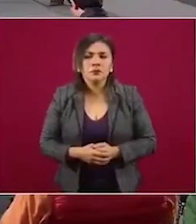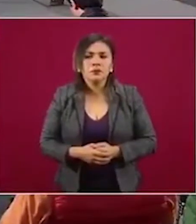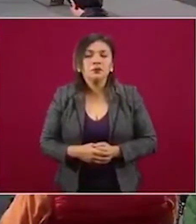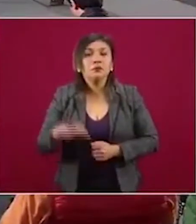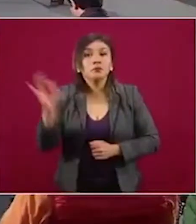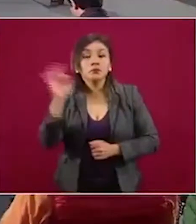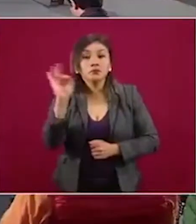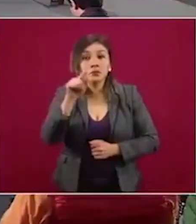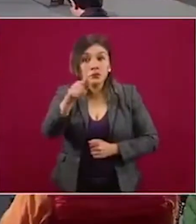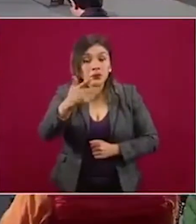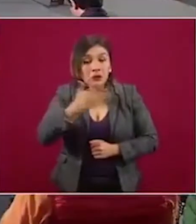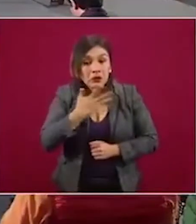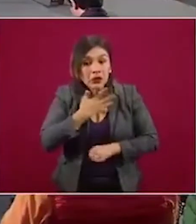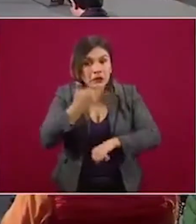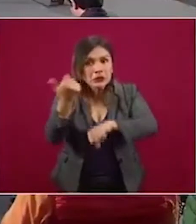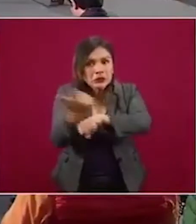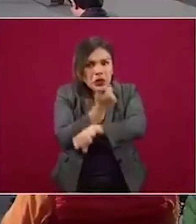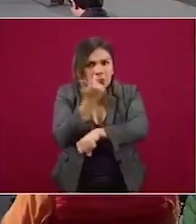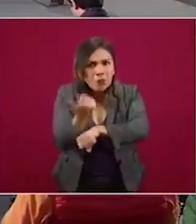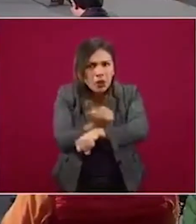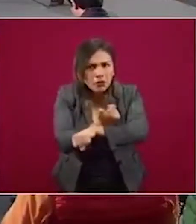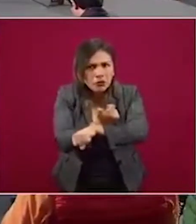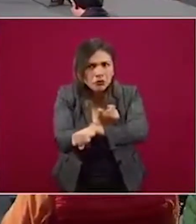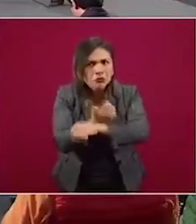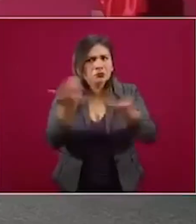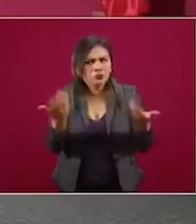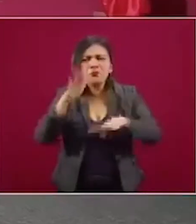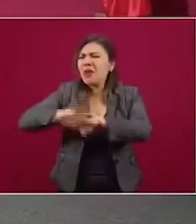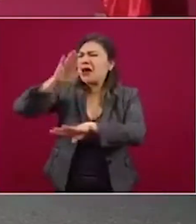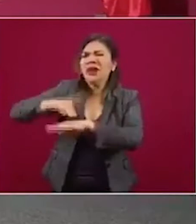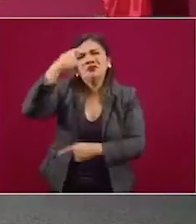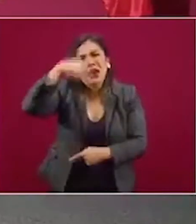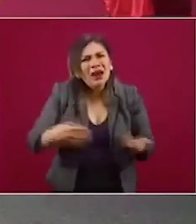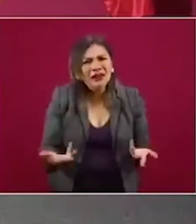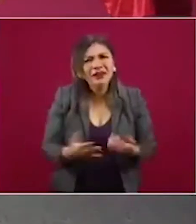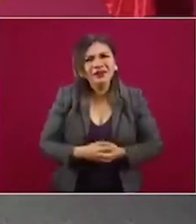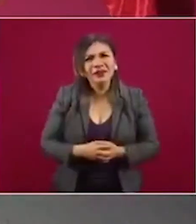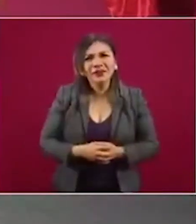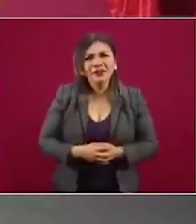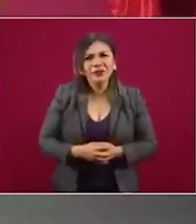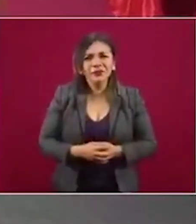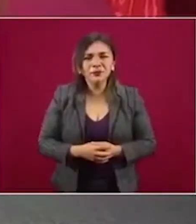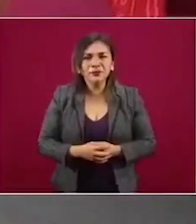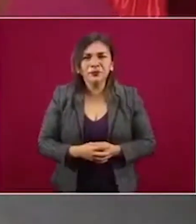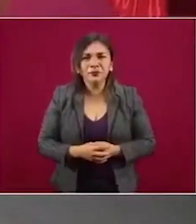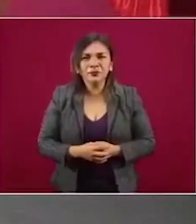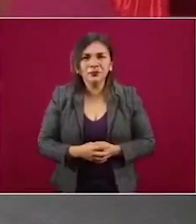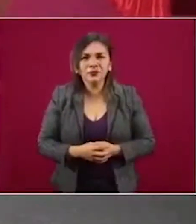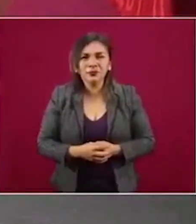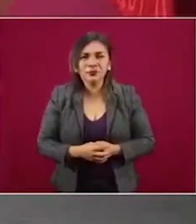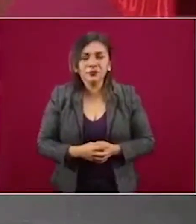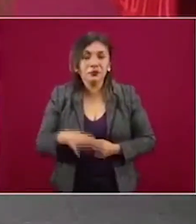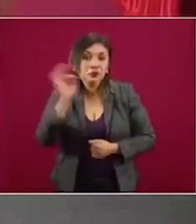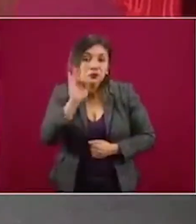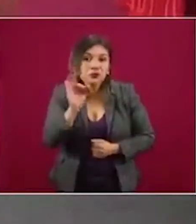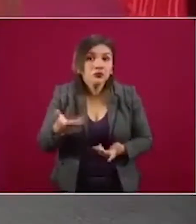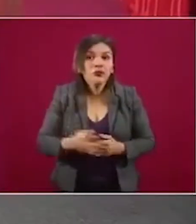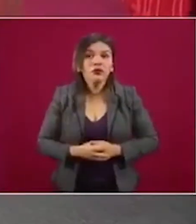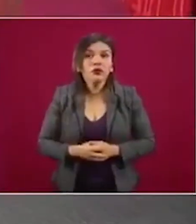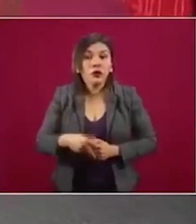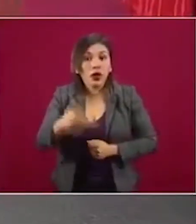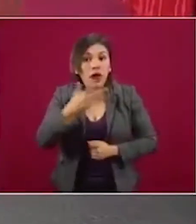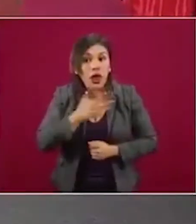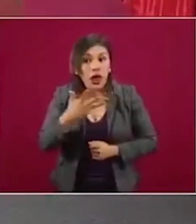la aprobación por parte del pueblo mexicano, además de que ha quedado en evidencia su falta de planes para combatir la crisis que está generando en México la pandemia